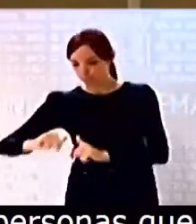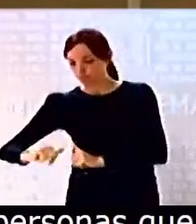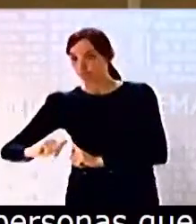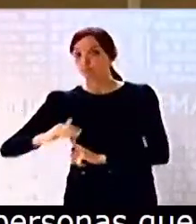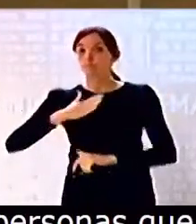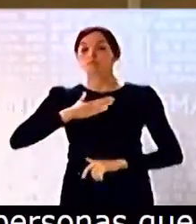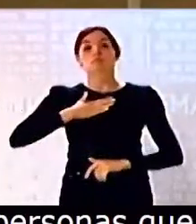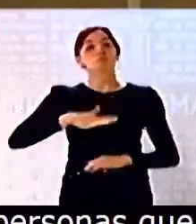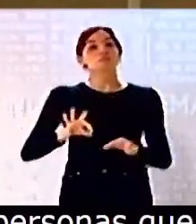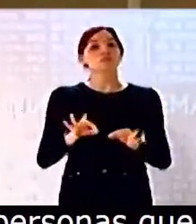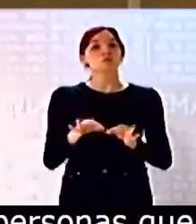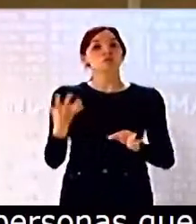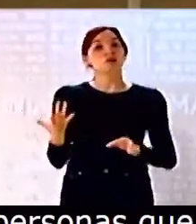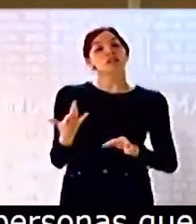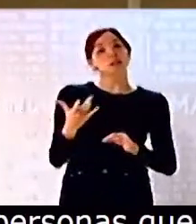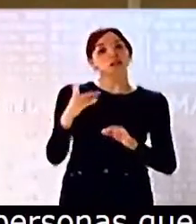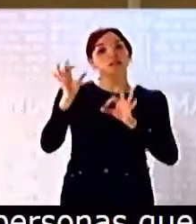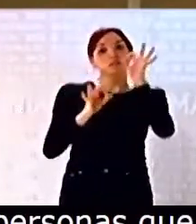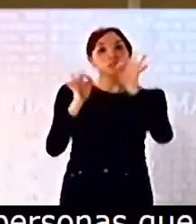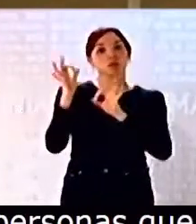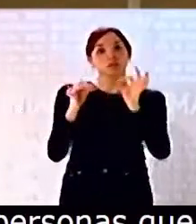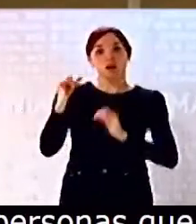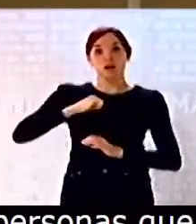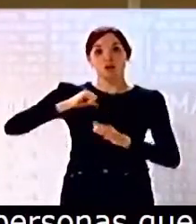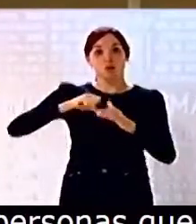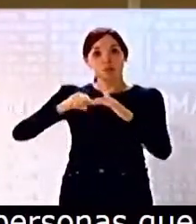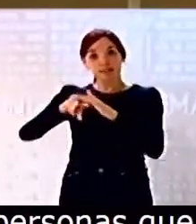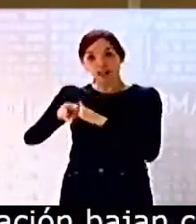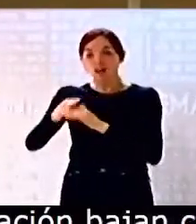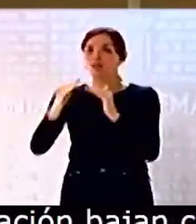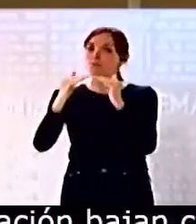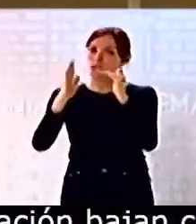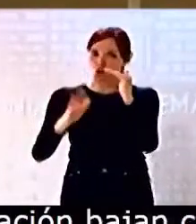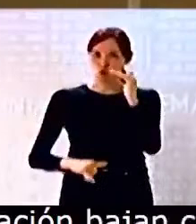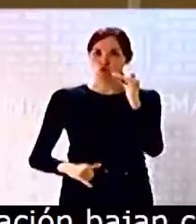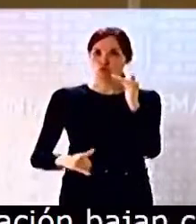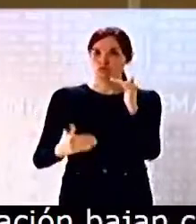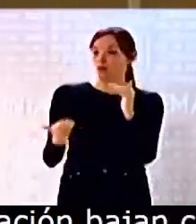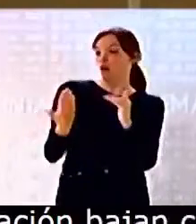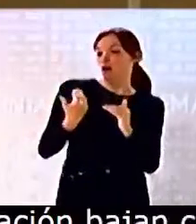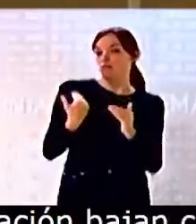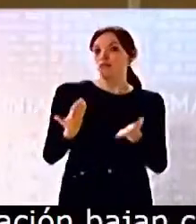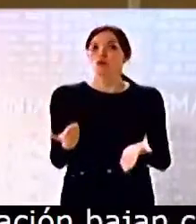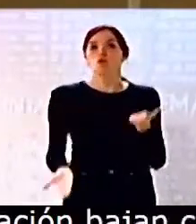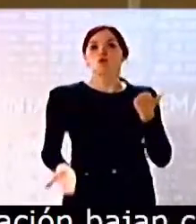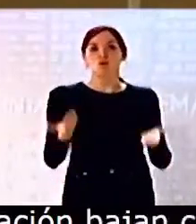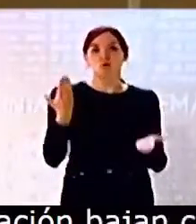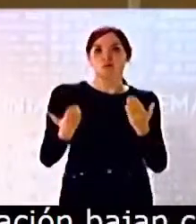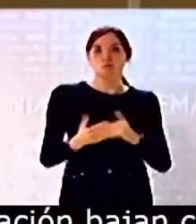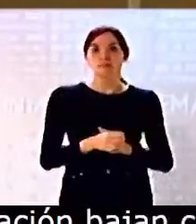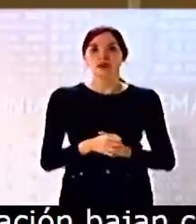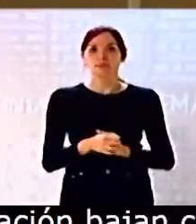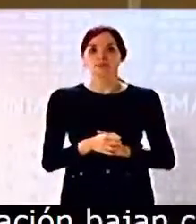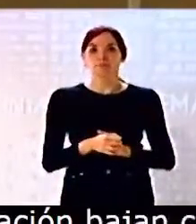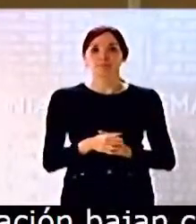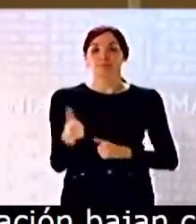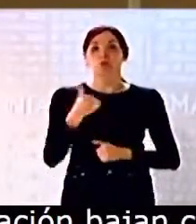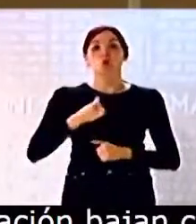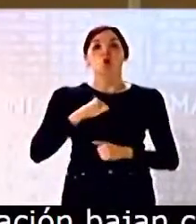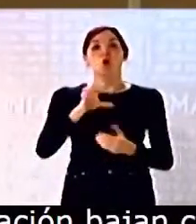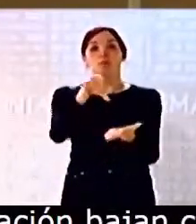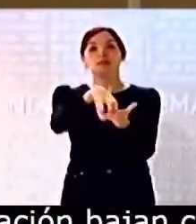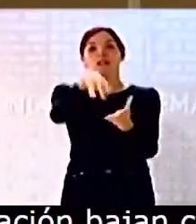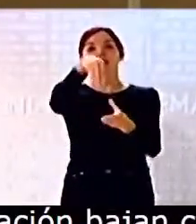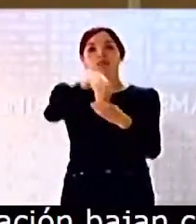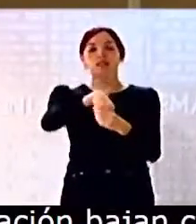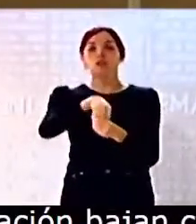Afortunadamente, las cifras de hospitalización bajan con respecto al día anterior. Tenemos en nuestros hospitales